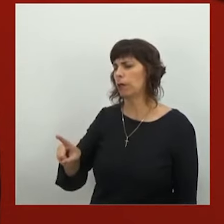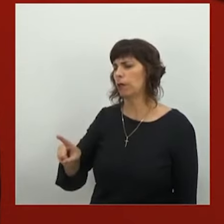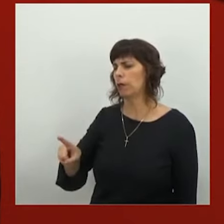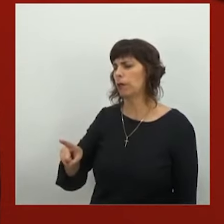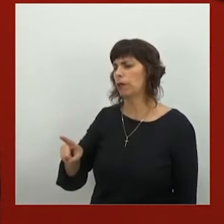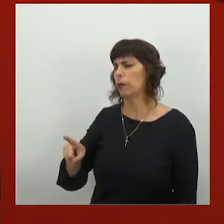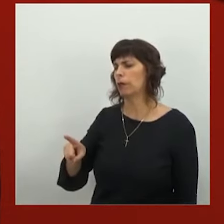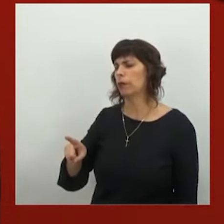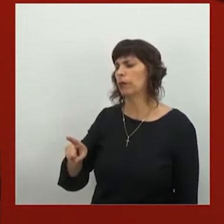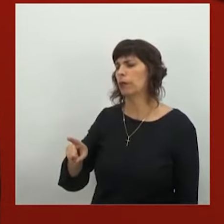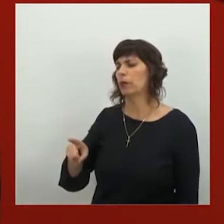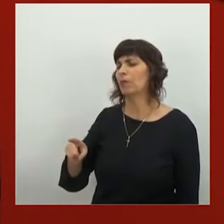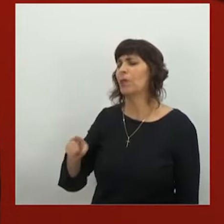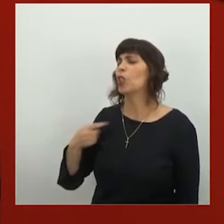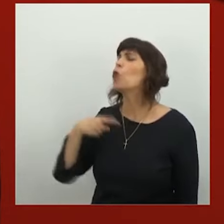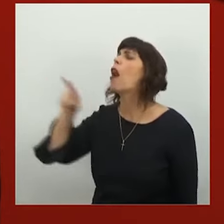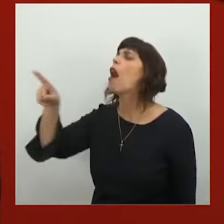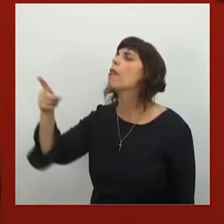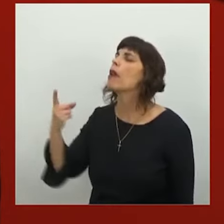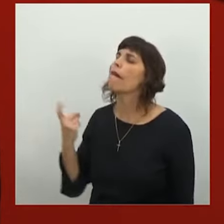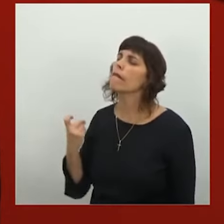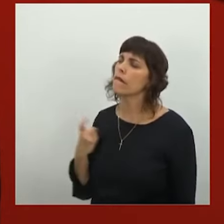Y tú sabes que te necesito.